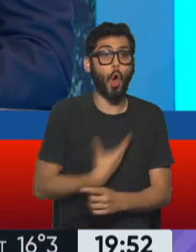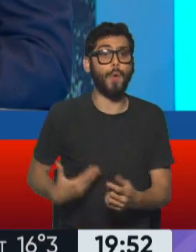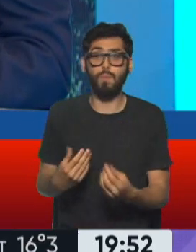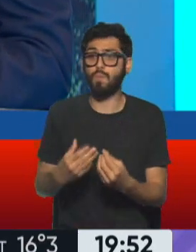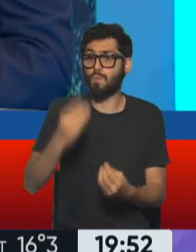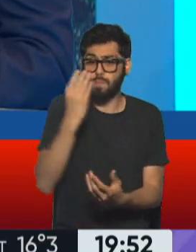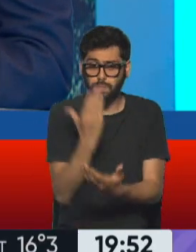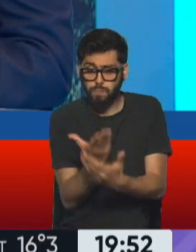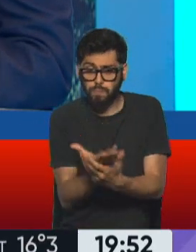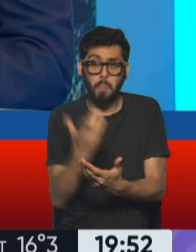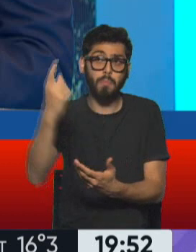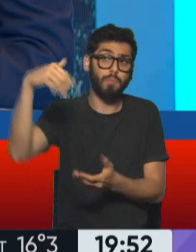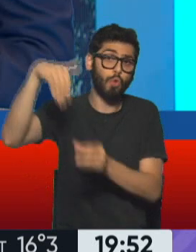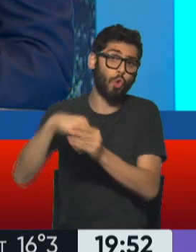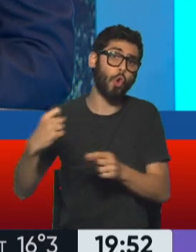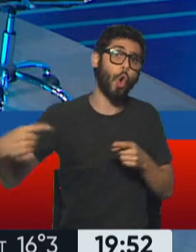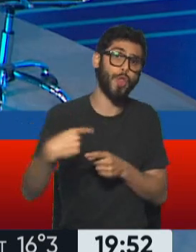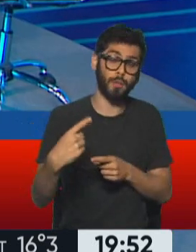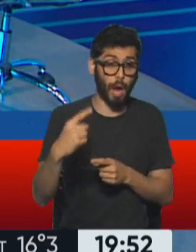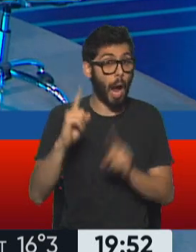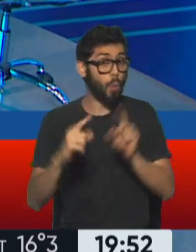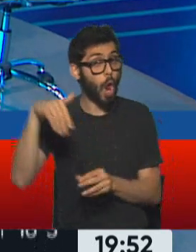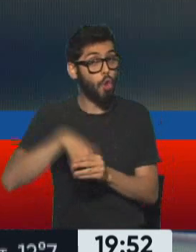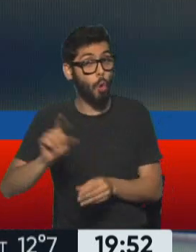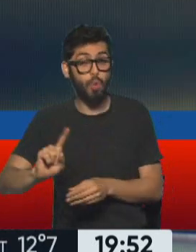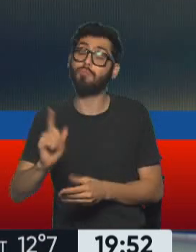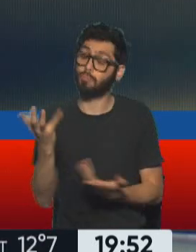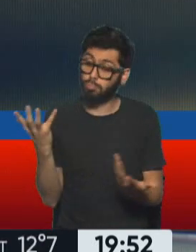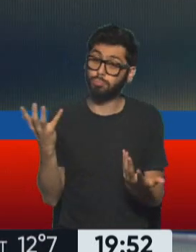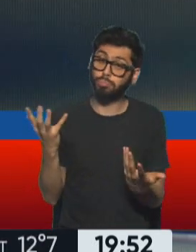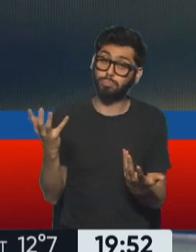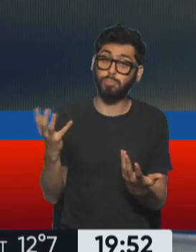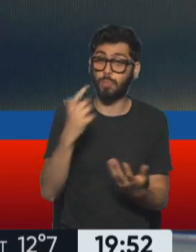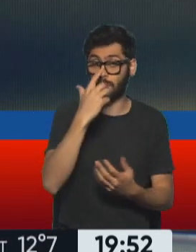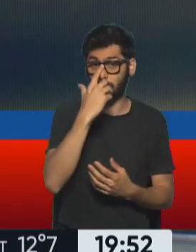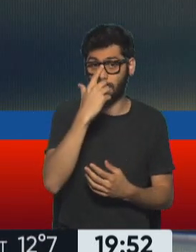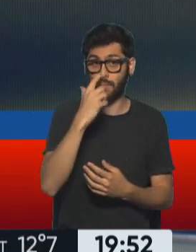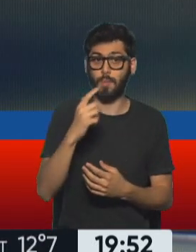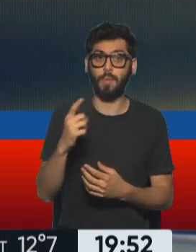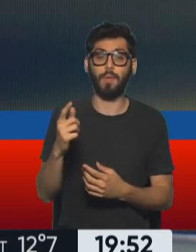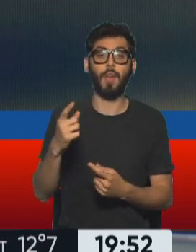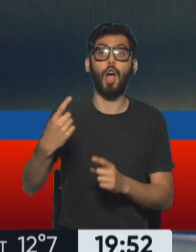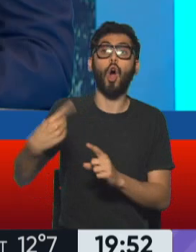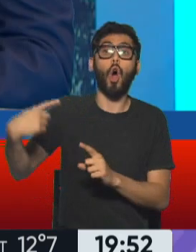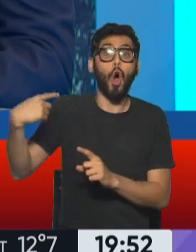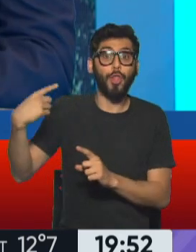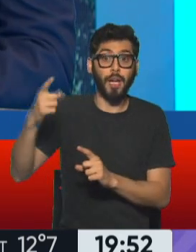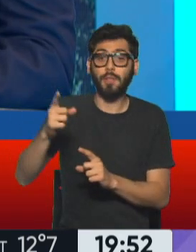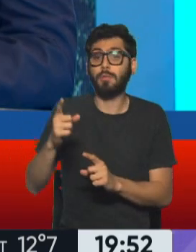en múltiples oportunidades. En algunas no votó. En algunas no votó. Y le convenía al gobierno que votara. Y en otras